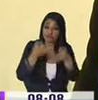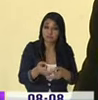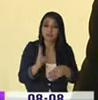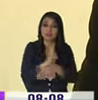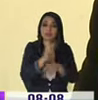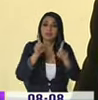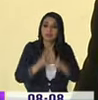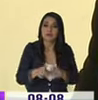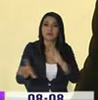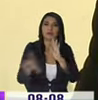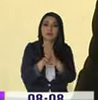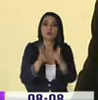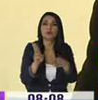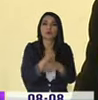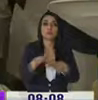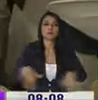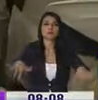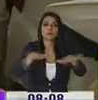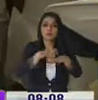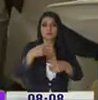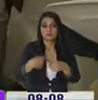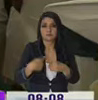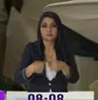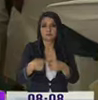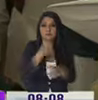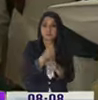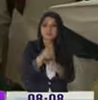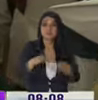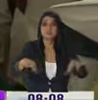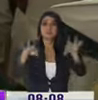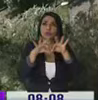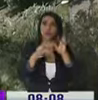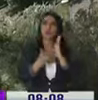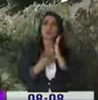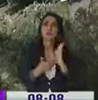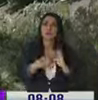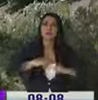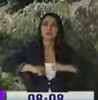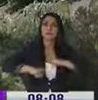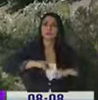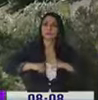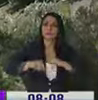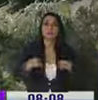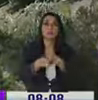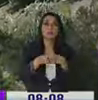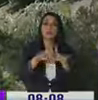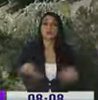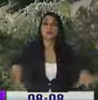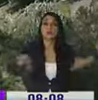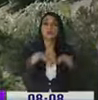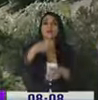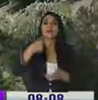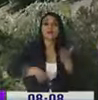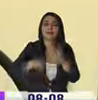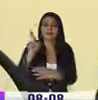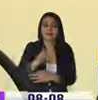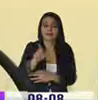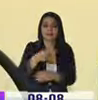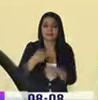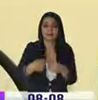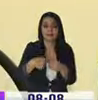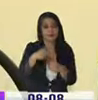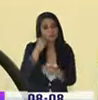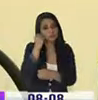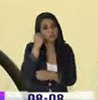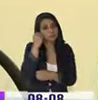existir políticas de uso de suelo urbano. Es indispensable también generar un modelo de gestión acorde a la geografía y necesidades de Quito.